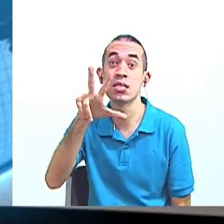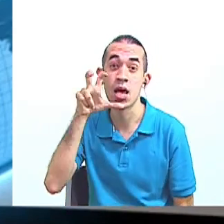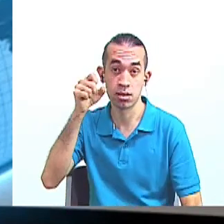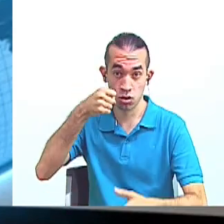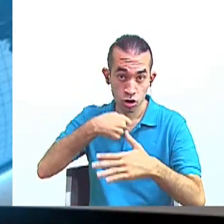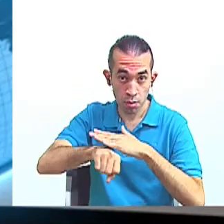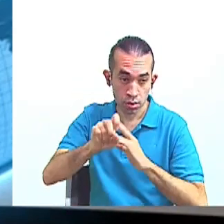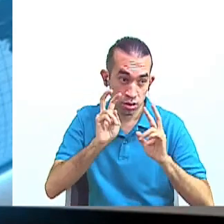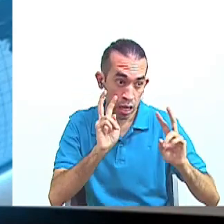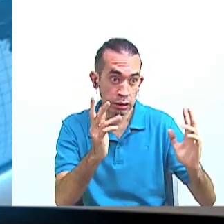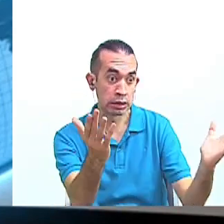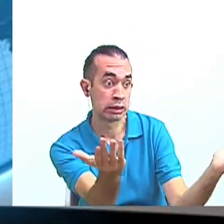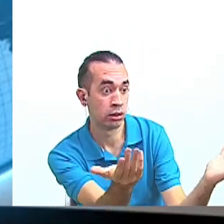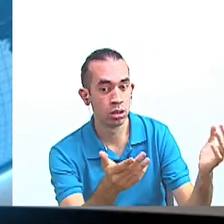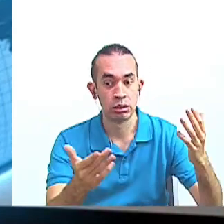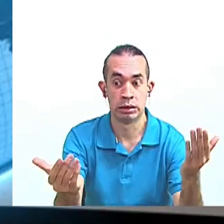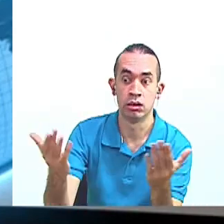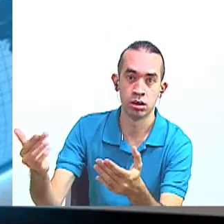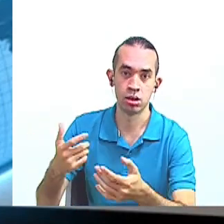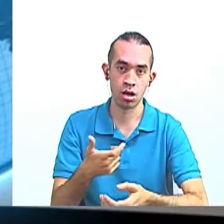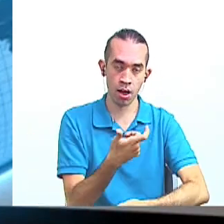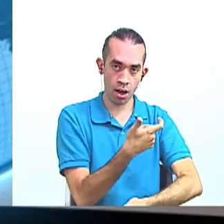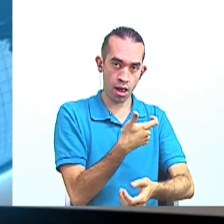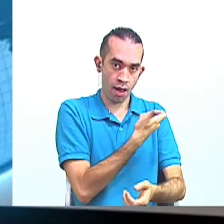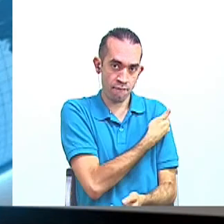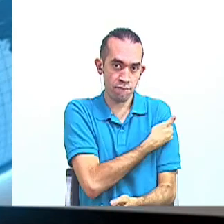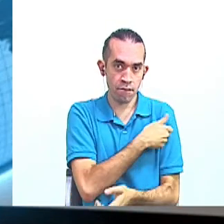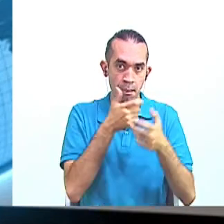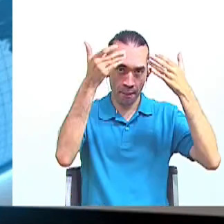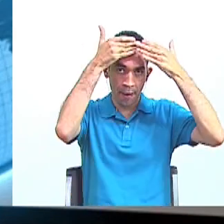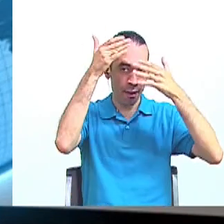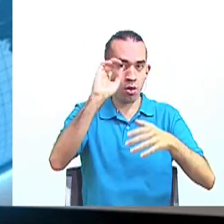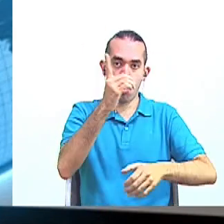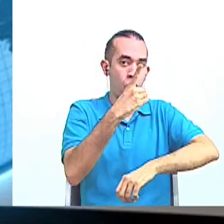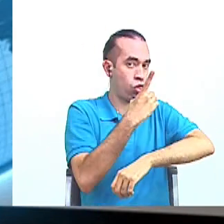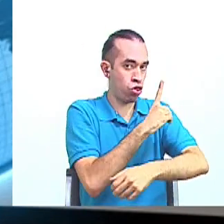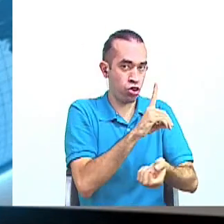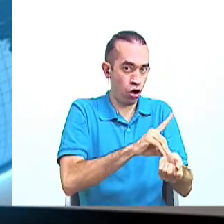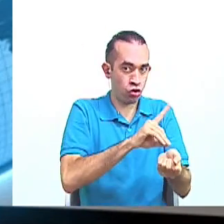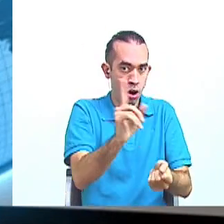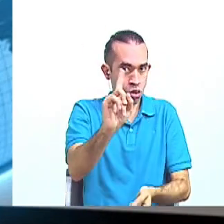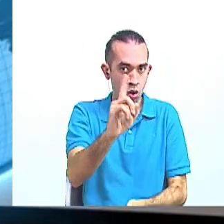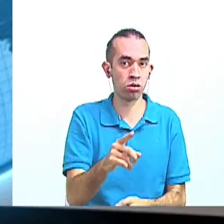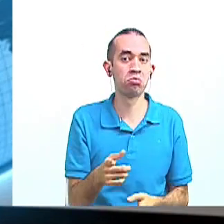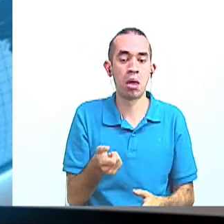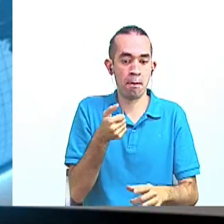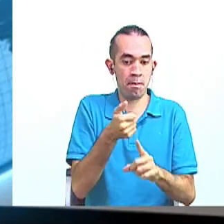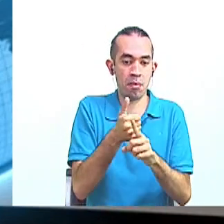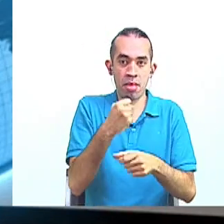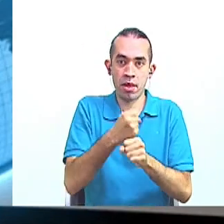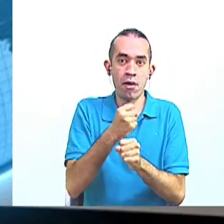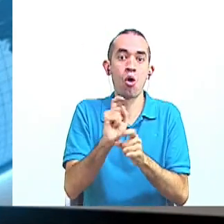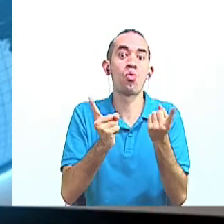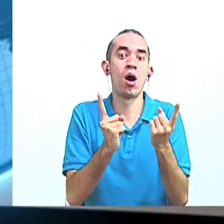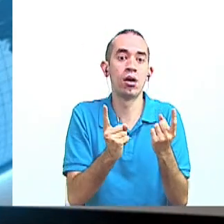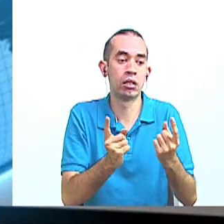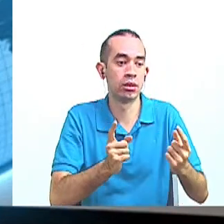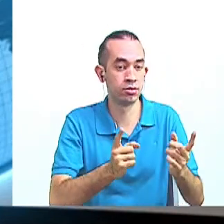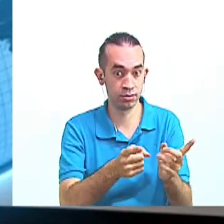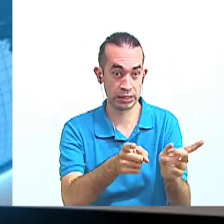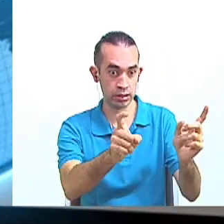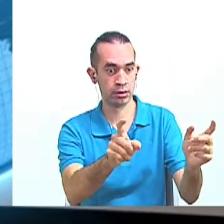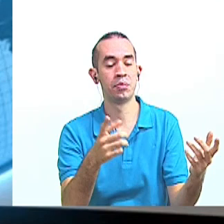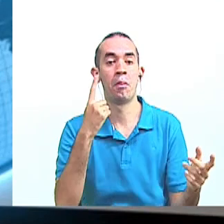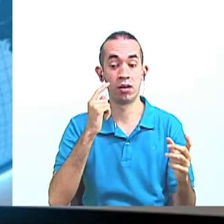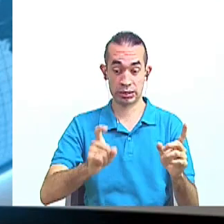300 partos. Doña Juana no es enfermera, tampoco es médico. Ella es partera. En la Costa Rica,